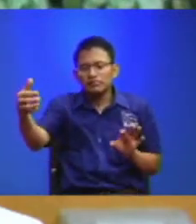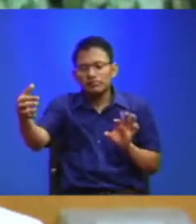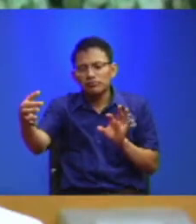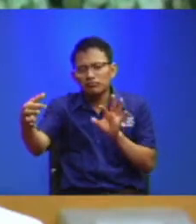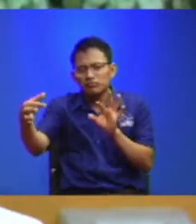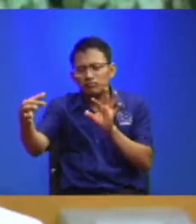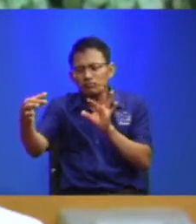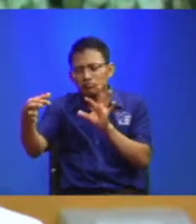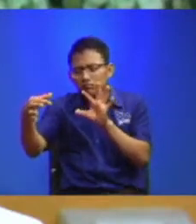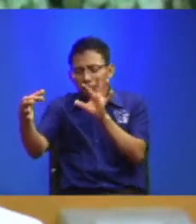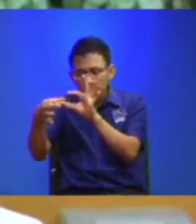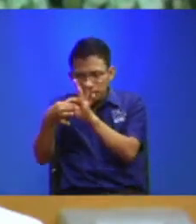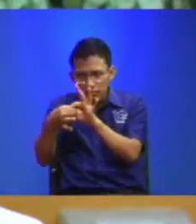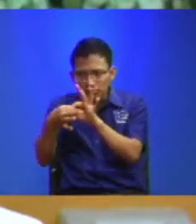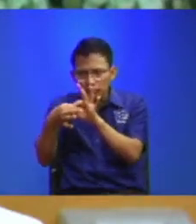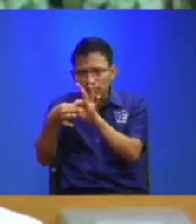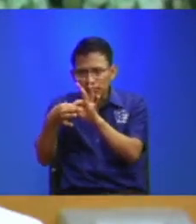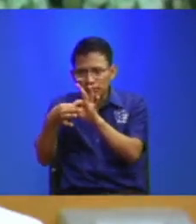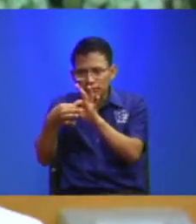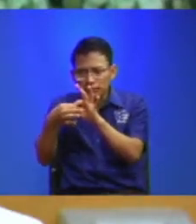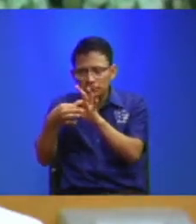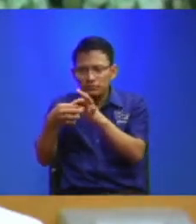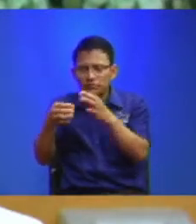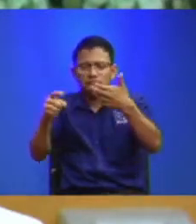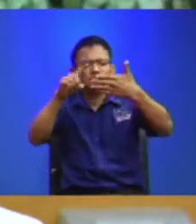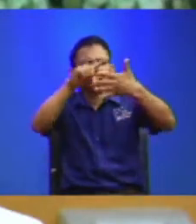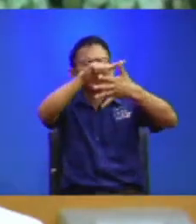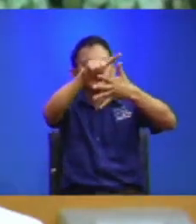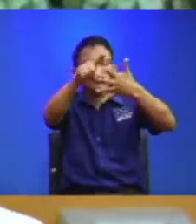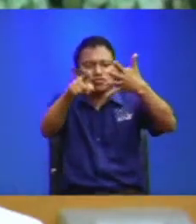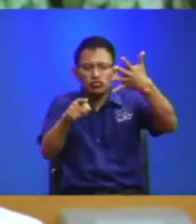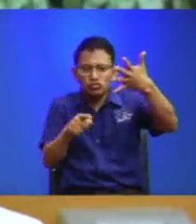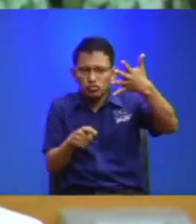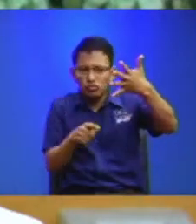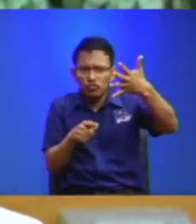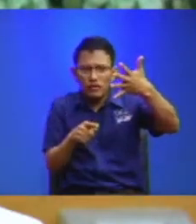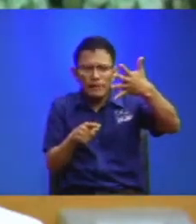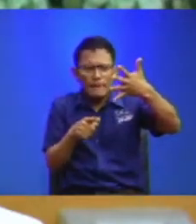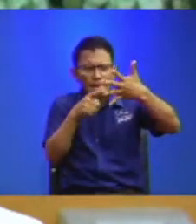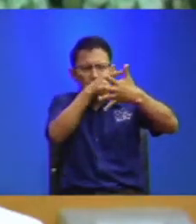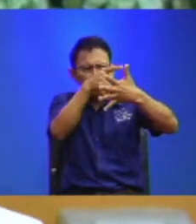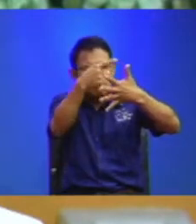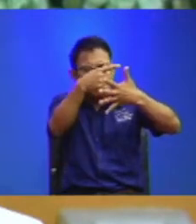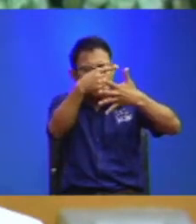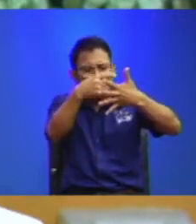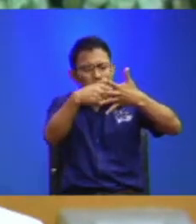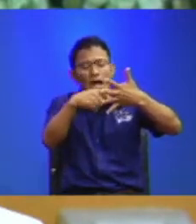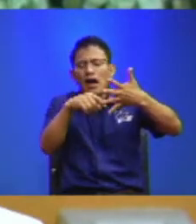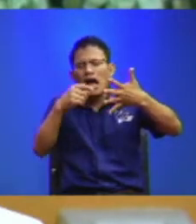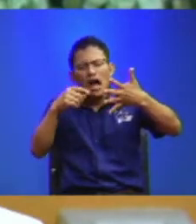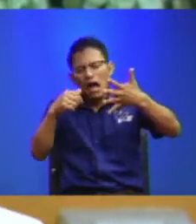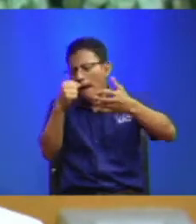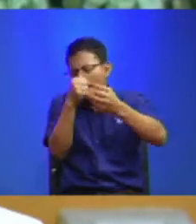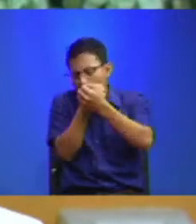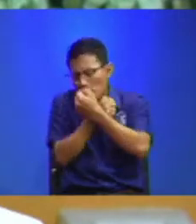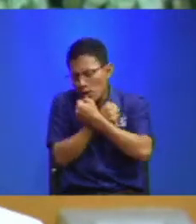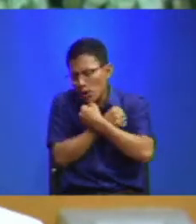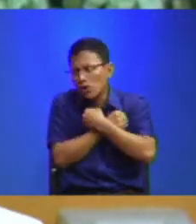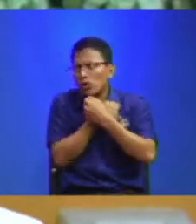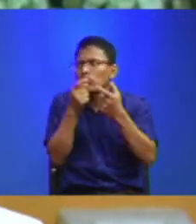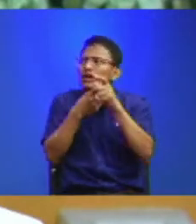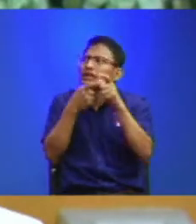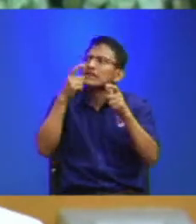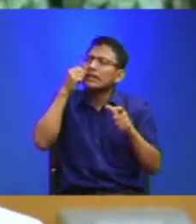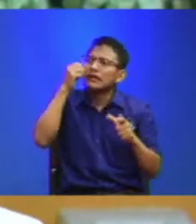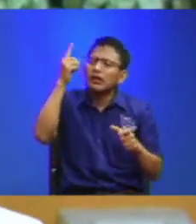de situaciones, ¿verdad, hermano? Pero por amor, que lo hagan en el Señor, en los principios bíblicos. Pero